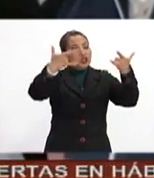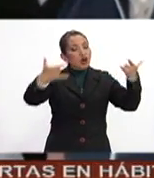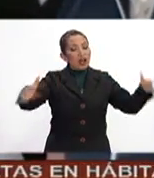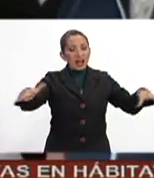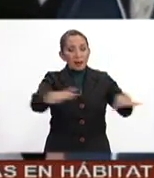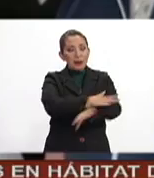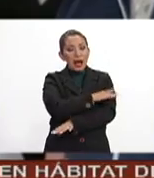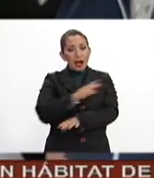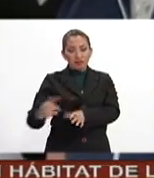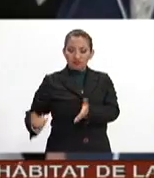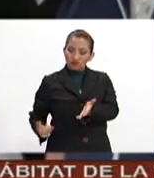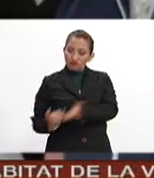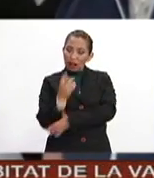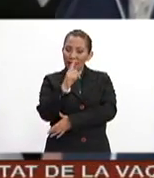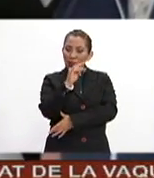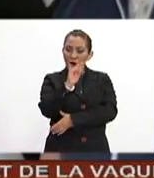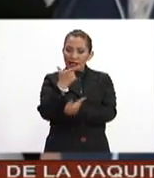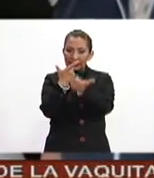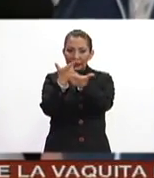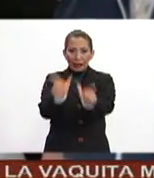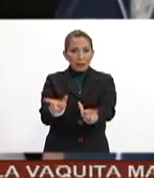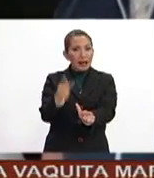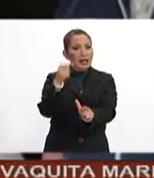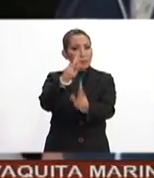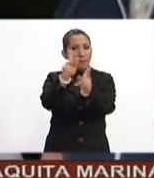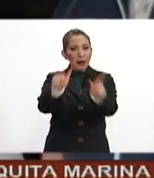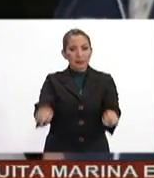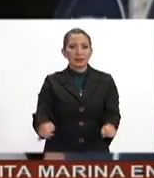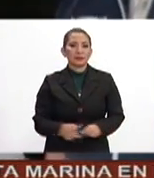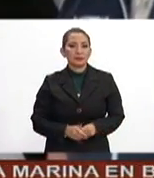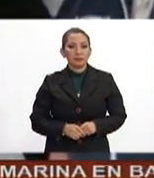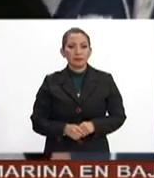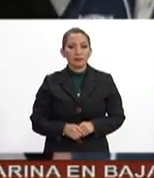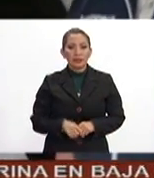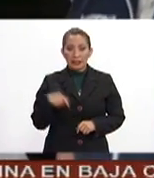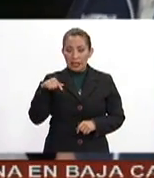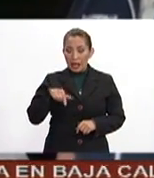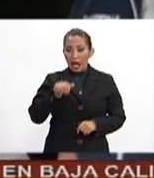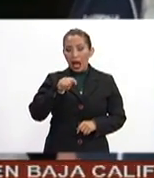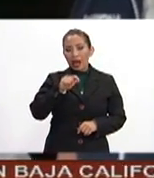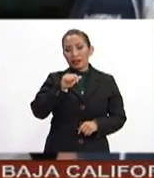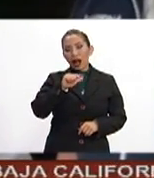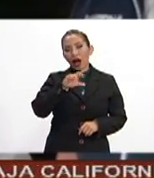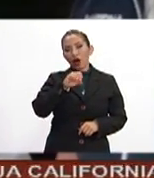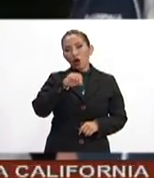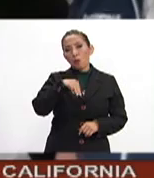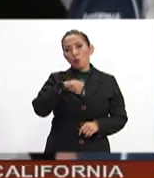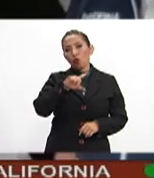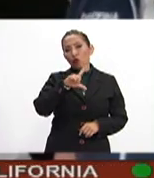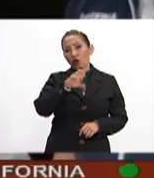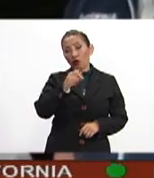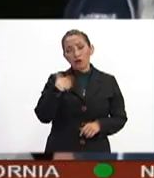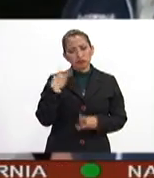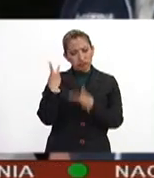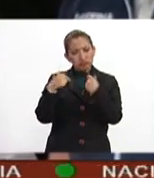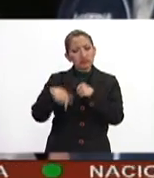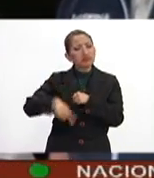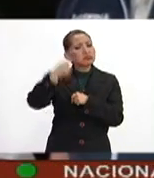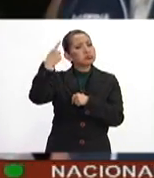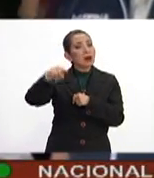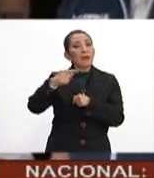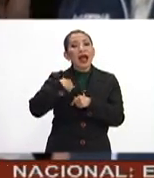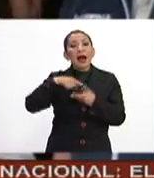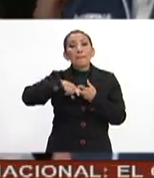de democracia, de libertades y de paz. Desde Atlacomulco venimos también